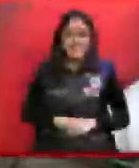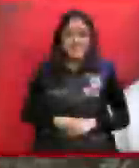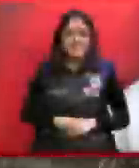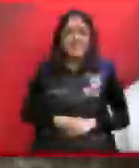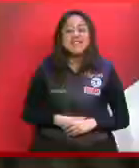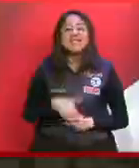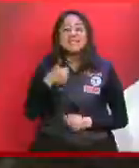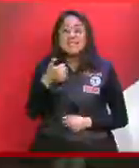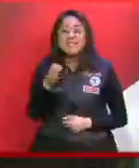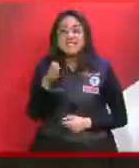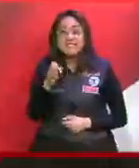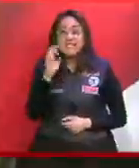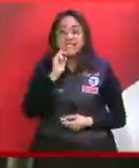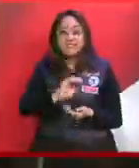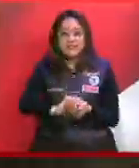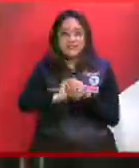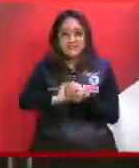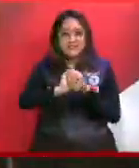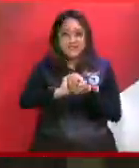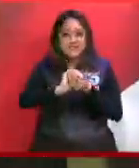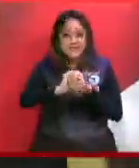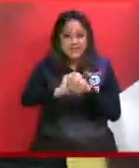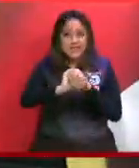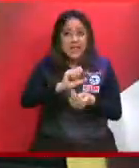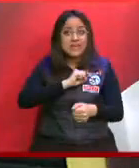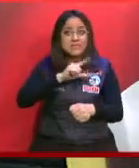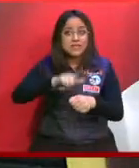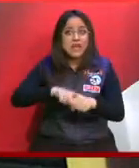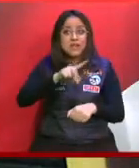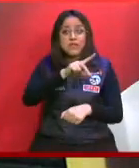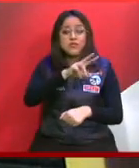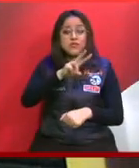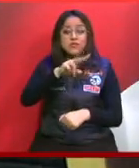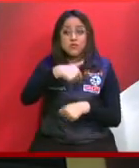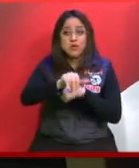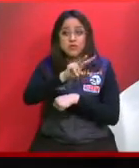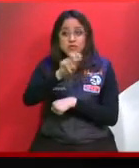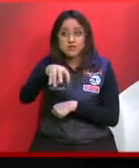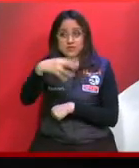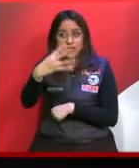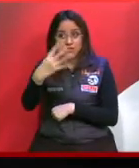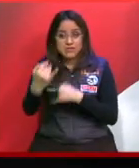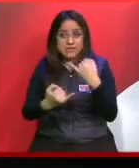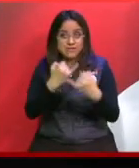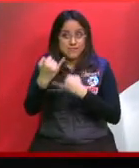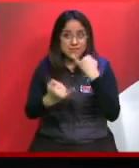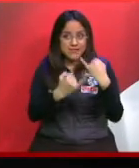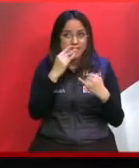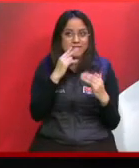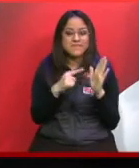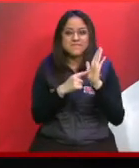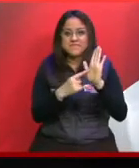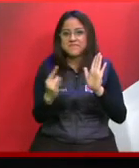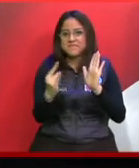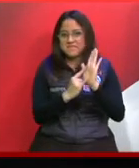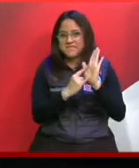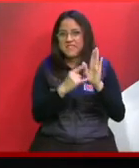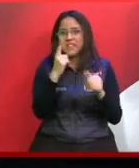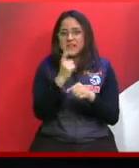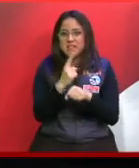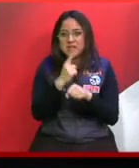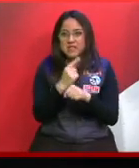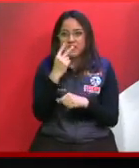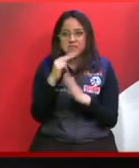Este 6 de enero se llevó a cabo el sorteo especial número 214. Juguetón fue la imagen del primer sorteo del